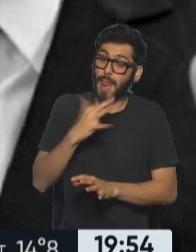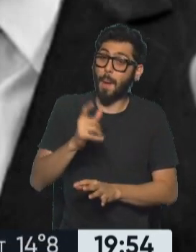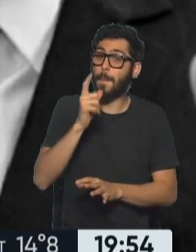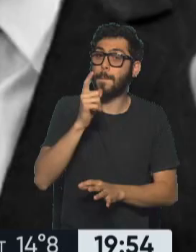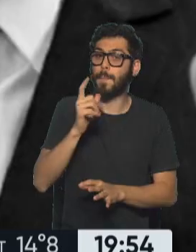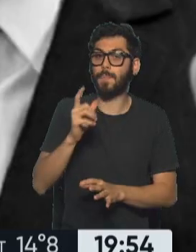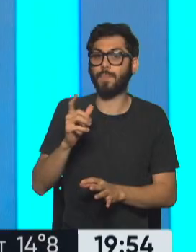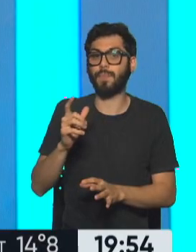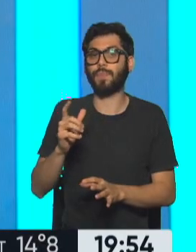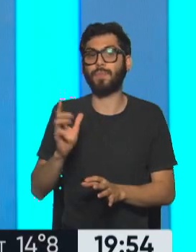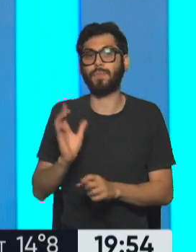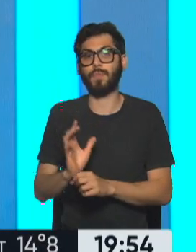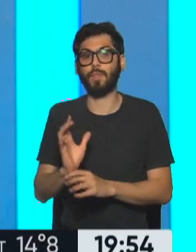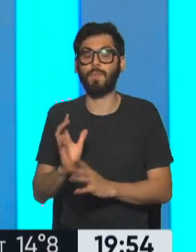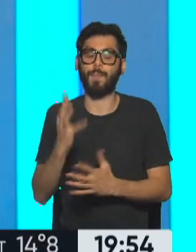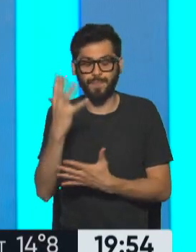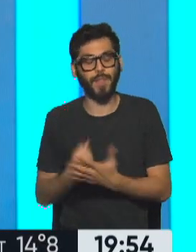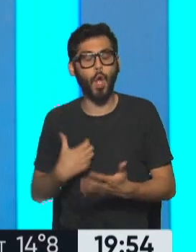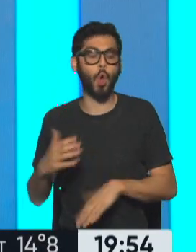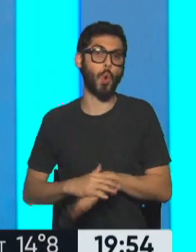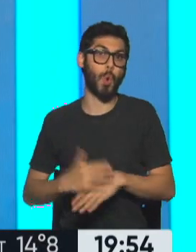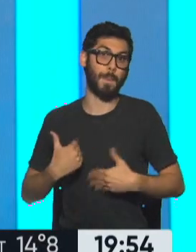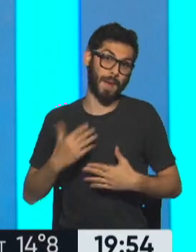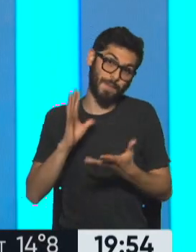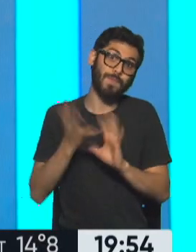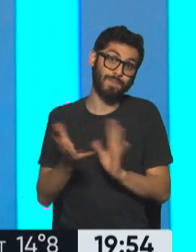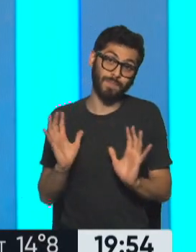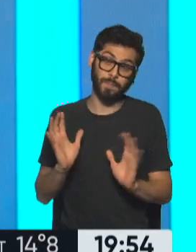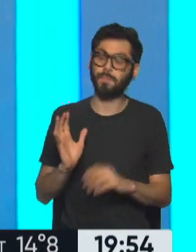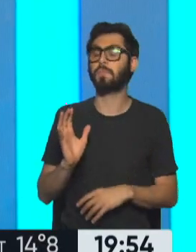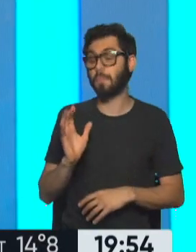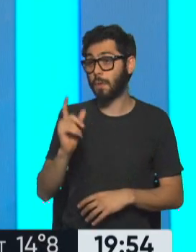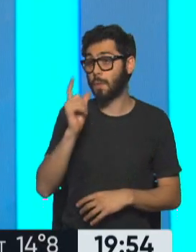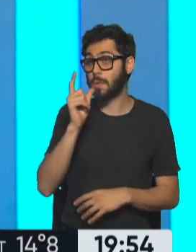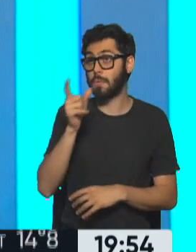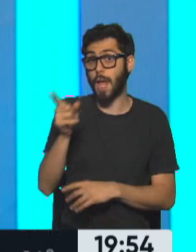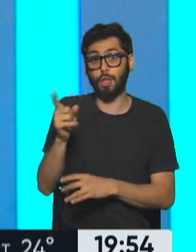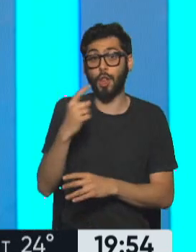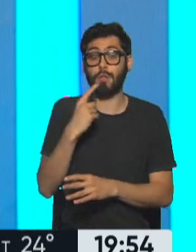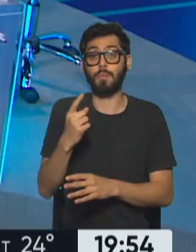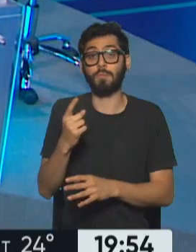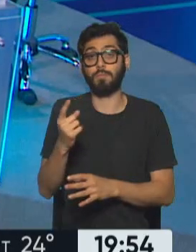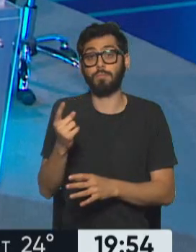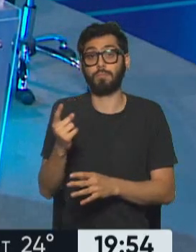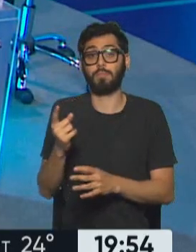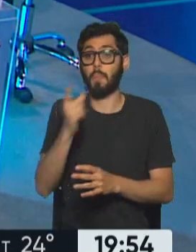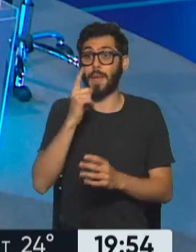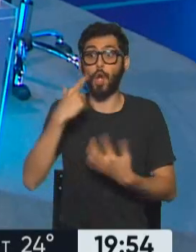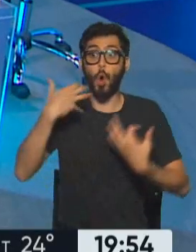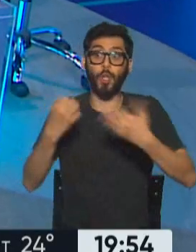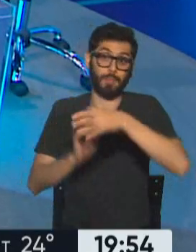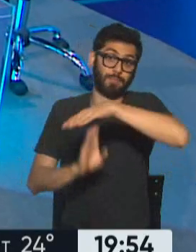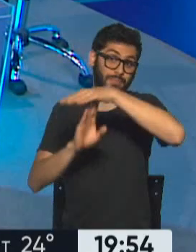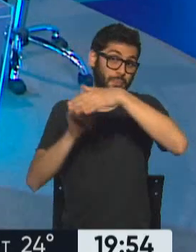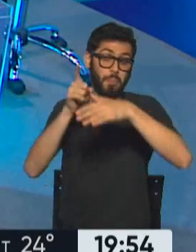un mea culpa de Ricardo Lorenzetti. Sí, quizás la otra autocrítica que podrían hacer la principal línea de la justicia de nuestro